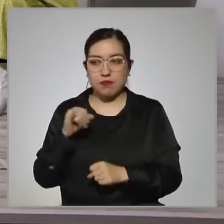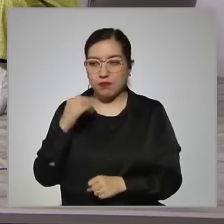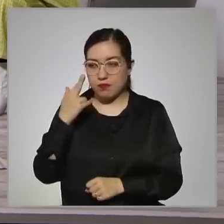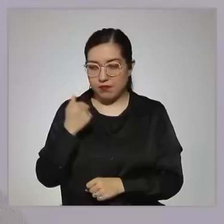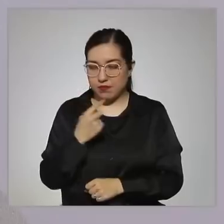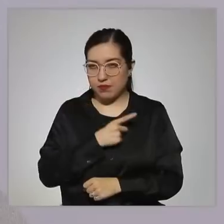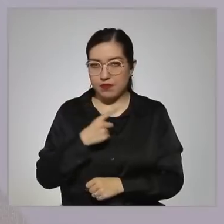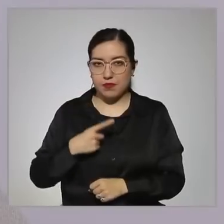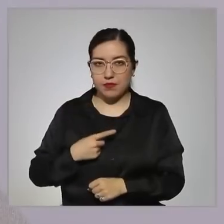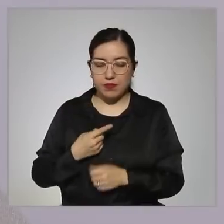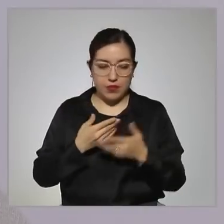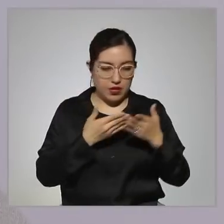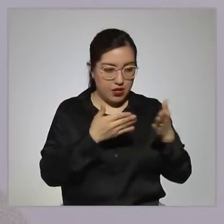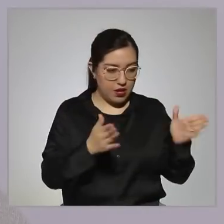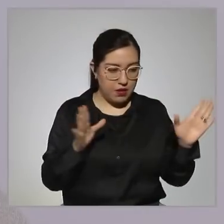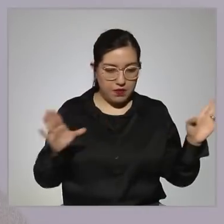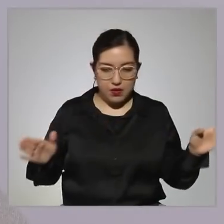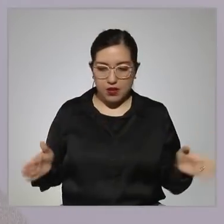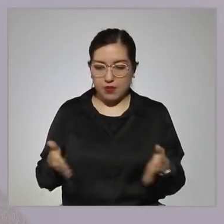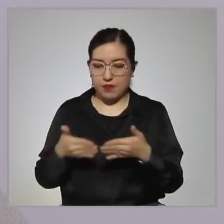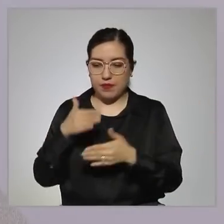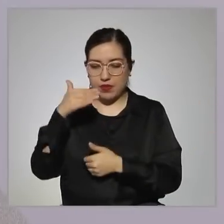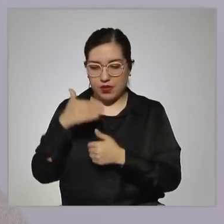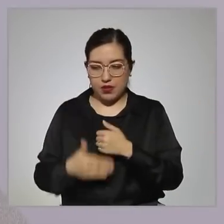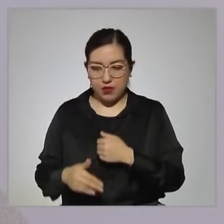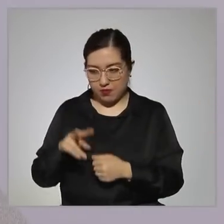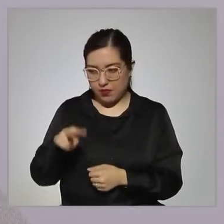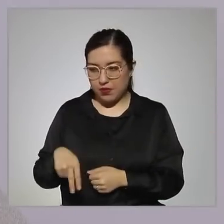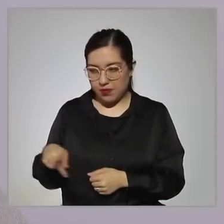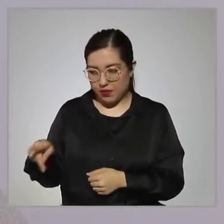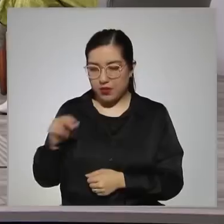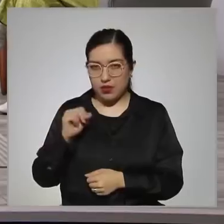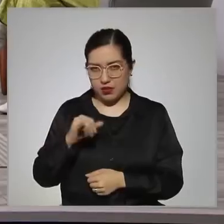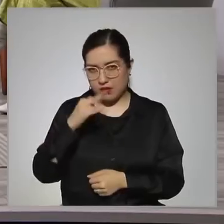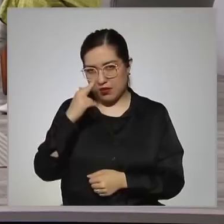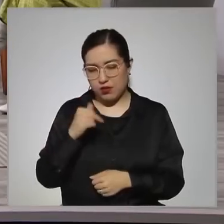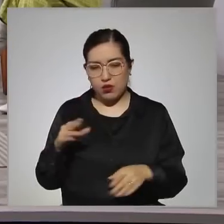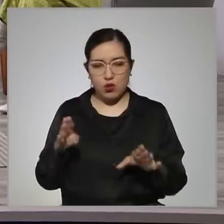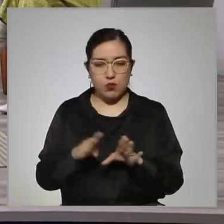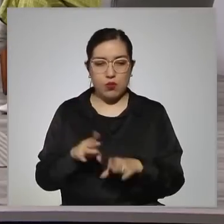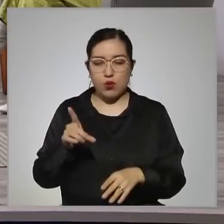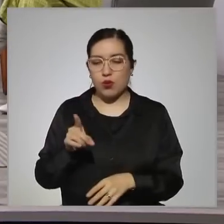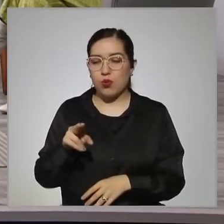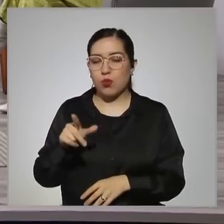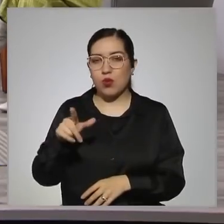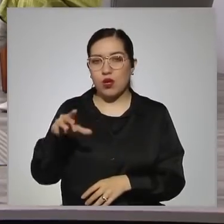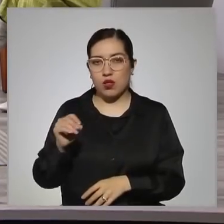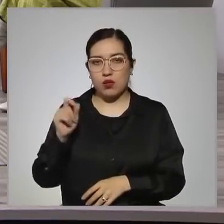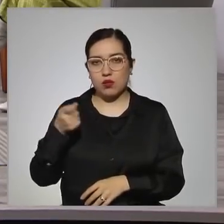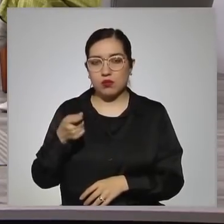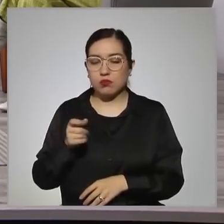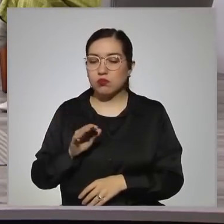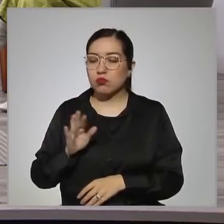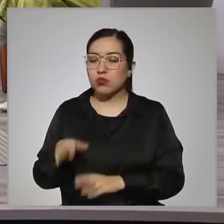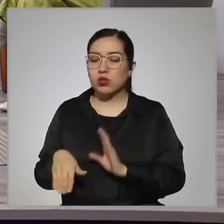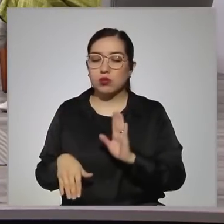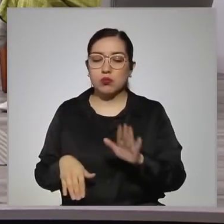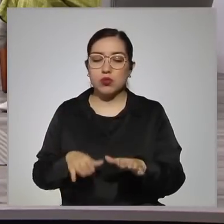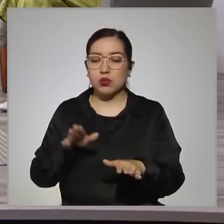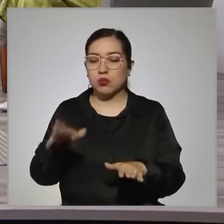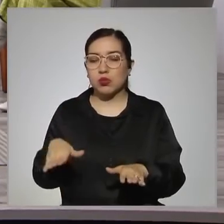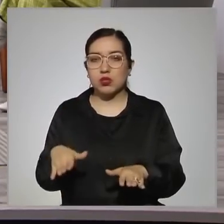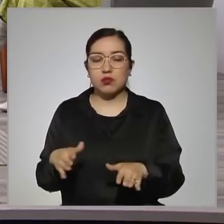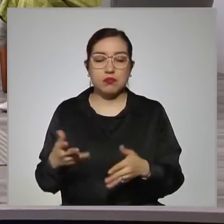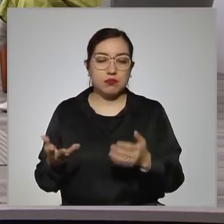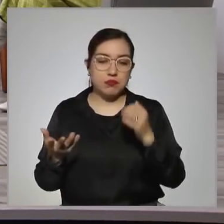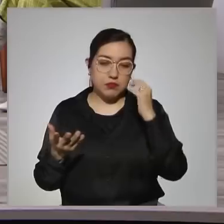abrir y cerrar círculos, se podría entender así, ¿no? Claro, es como un duelo, ¿no? Son cadáveres muertes que no dejan